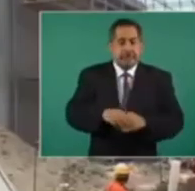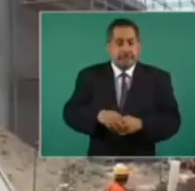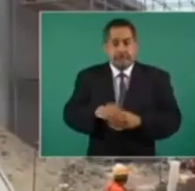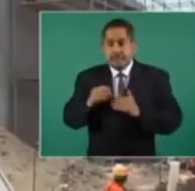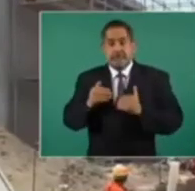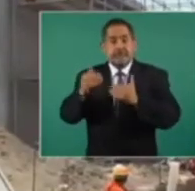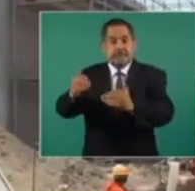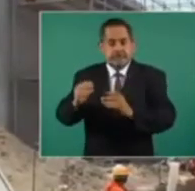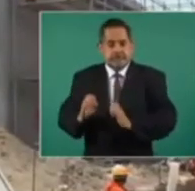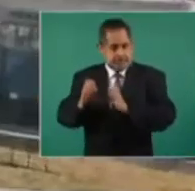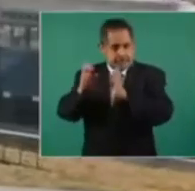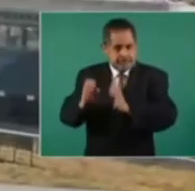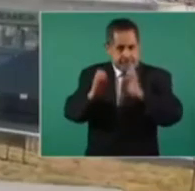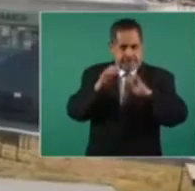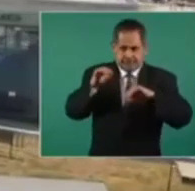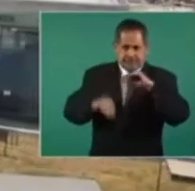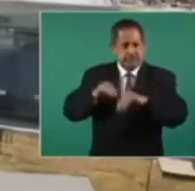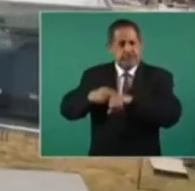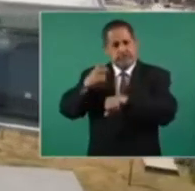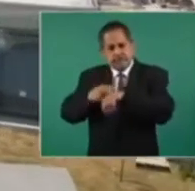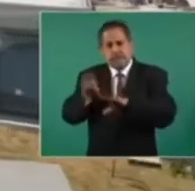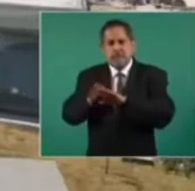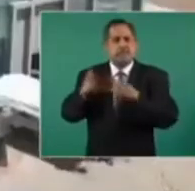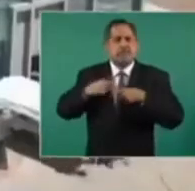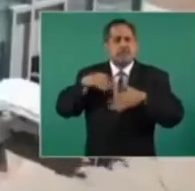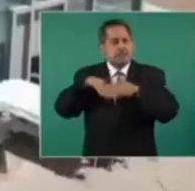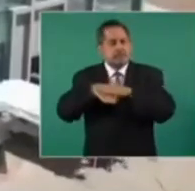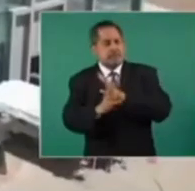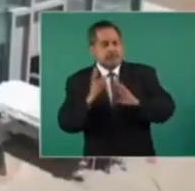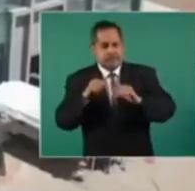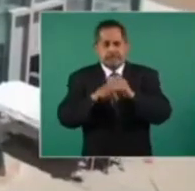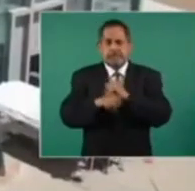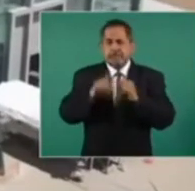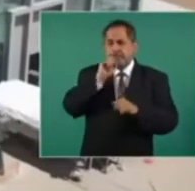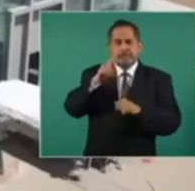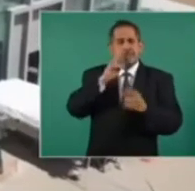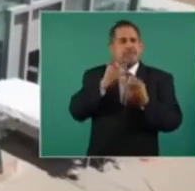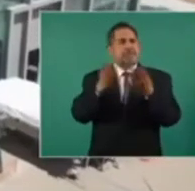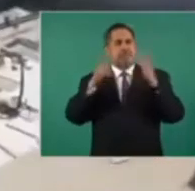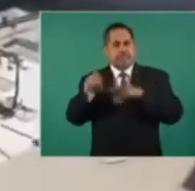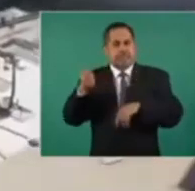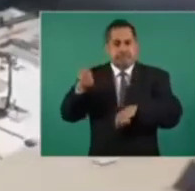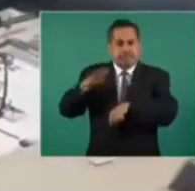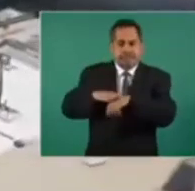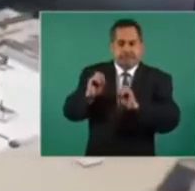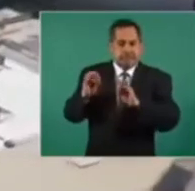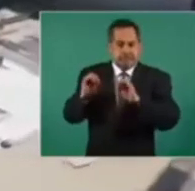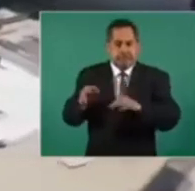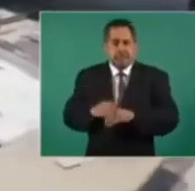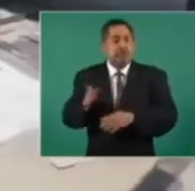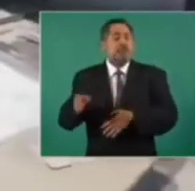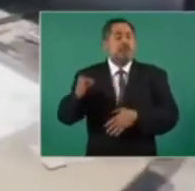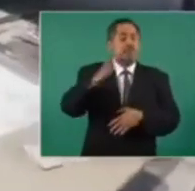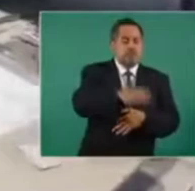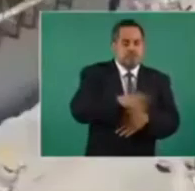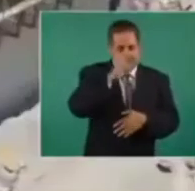se trabaja en tuberías y muros de mampostería en el acceso peatonal, así como en la fachada de los edificios administrativos. El cuarto de control continúa